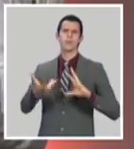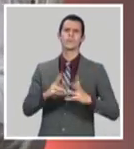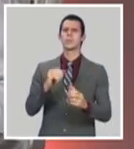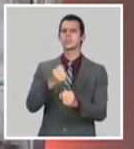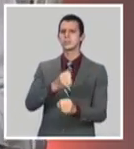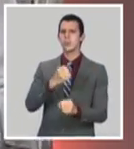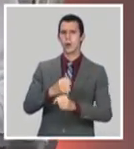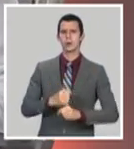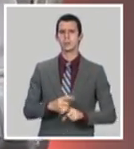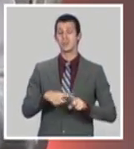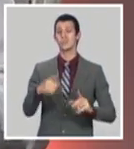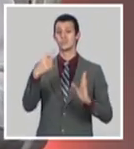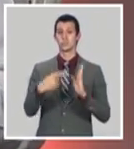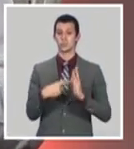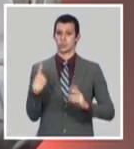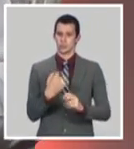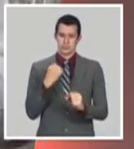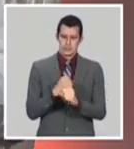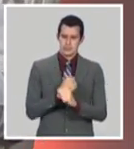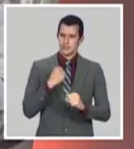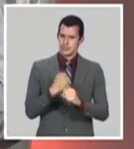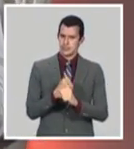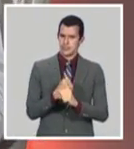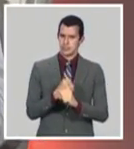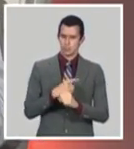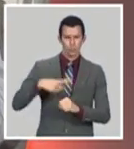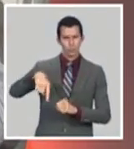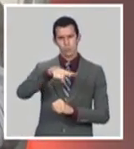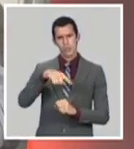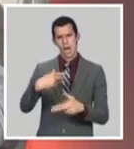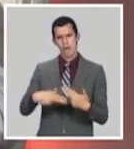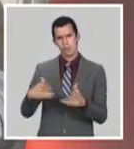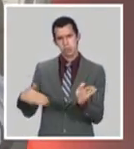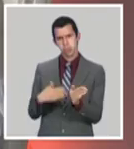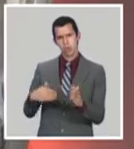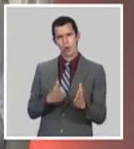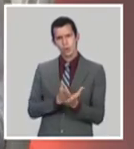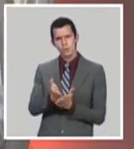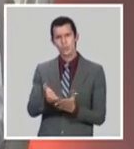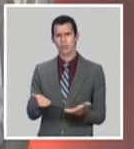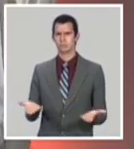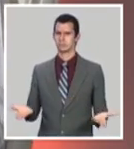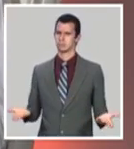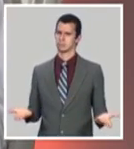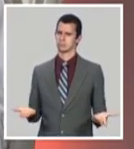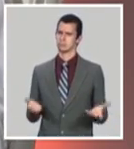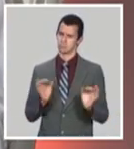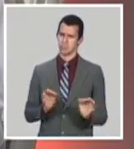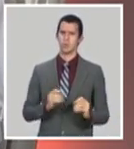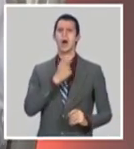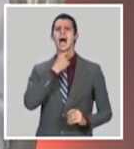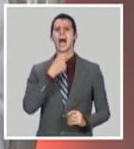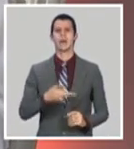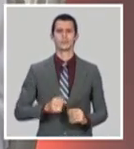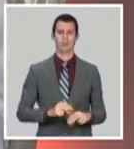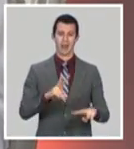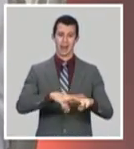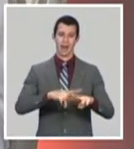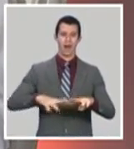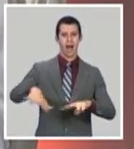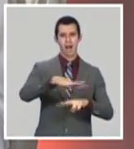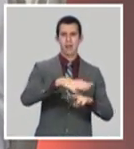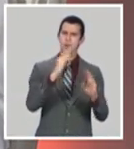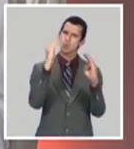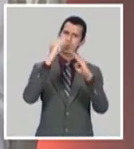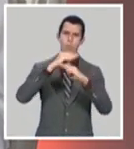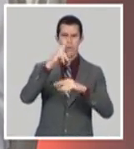las organizaciones, todo que lograr que las personas se aíslen de verdad en la vivienda, en el caso de La Habana, que tiene que mantener esta condición